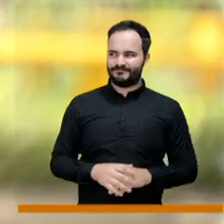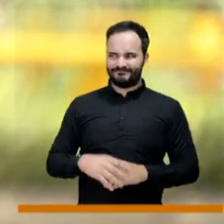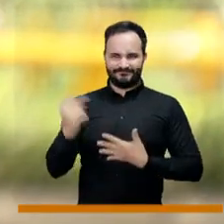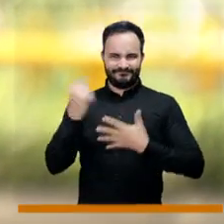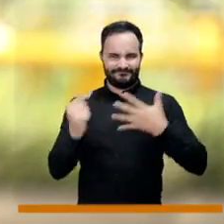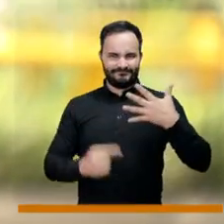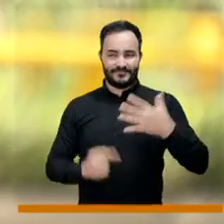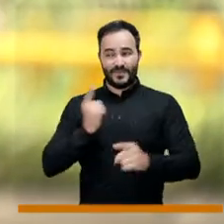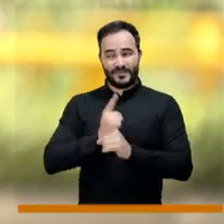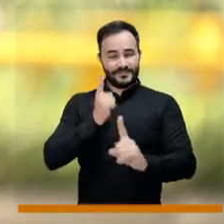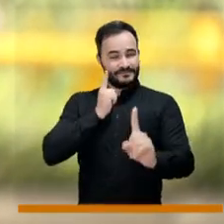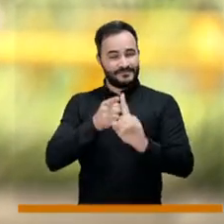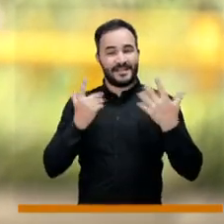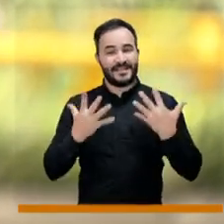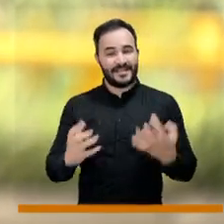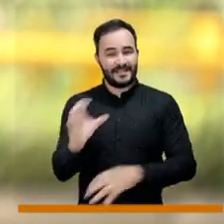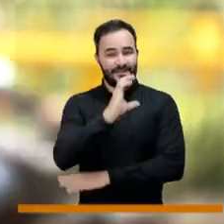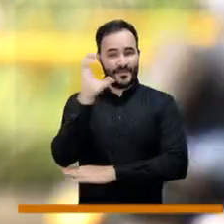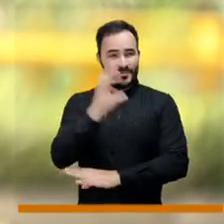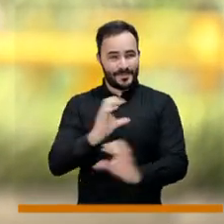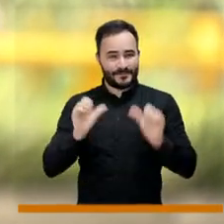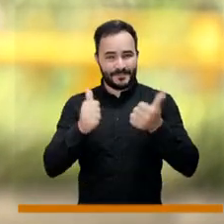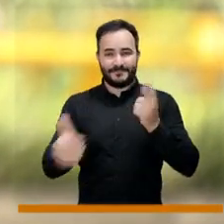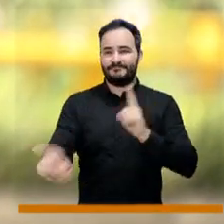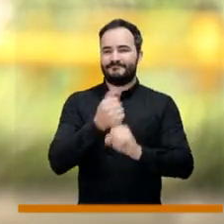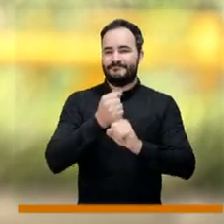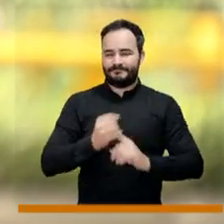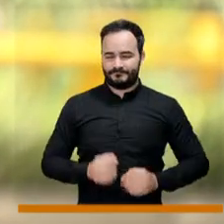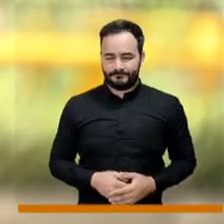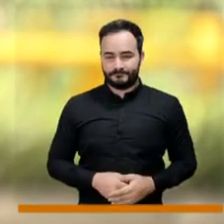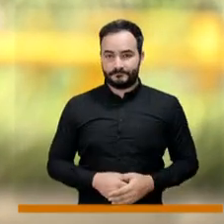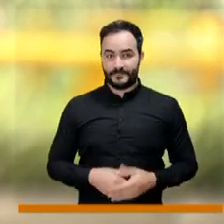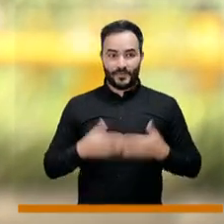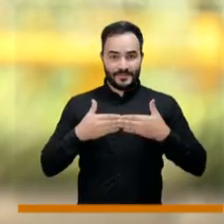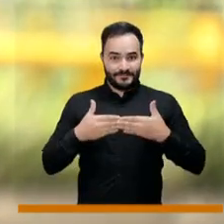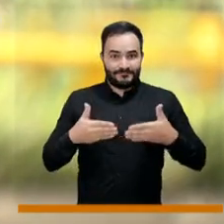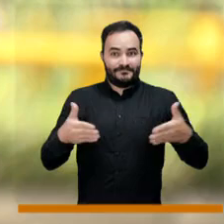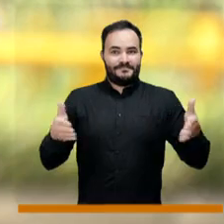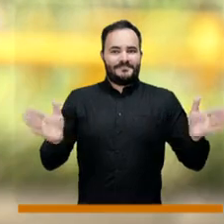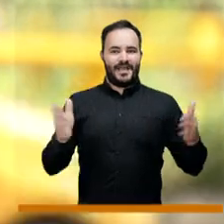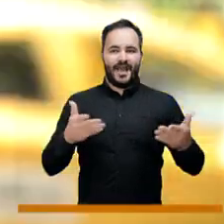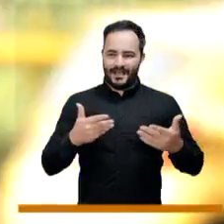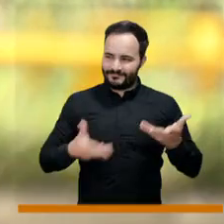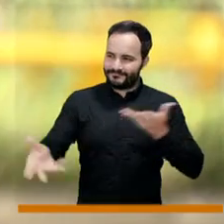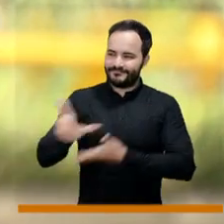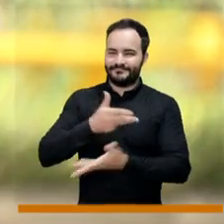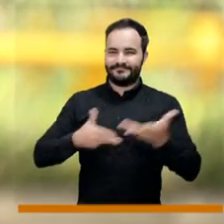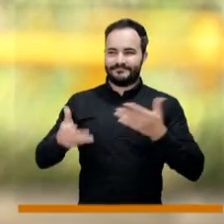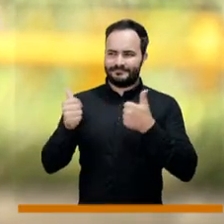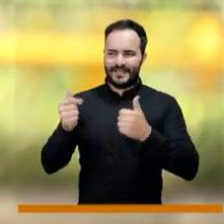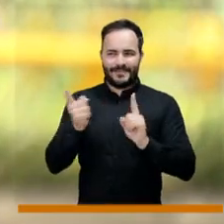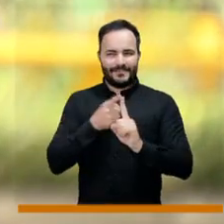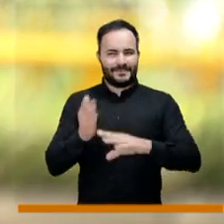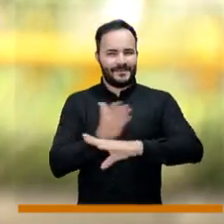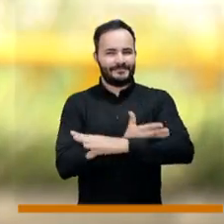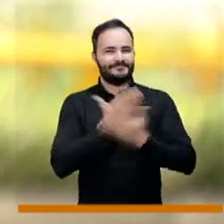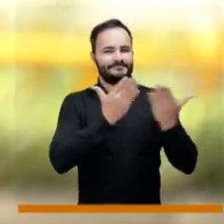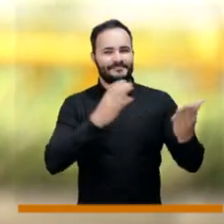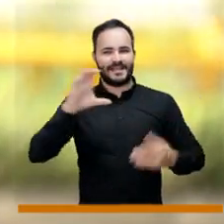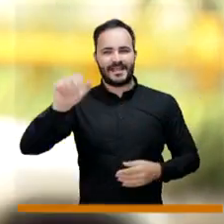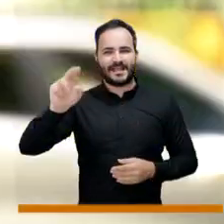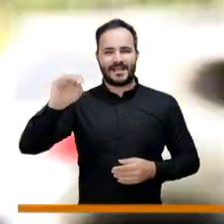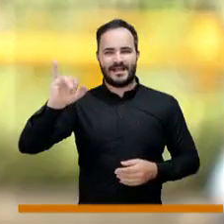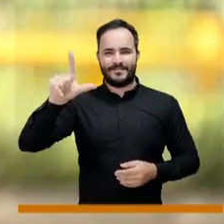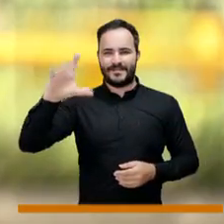en Colombia, concejal. Y vamos también entonces con ese preámbulo a saludar a Camilo. Camilo, que está interactuando